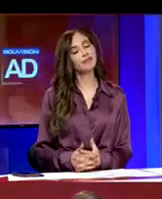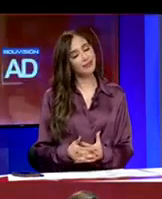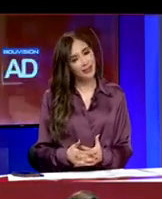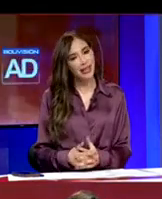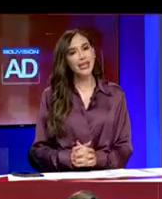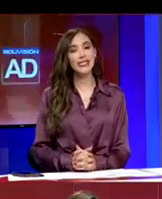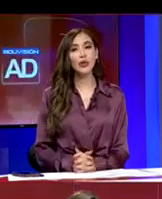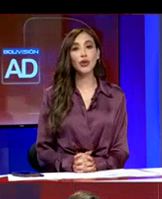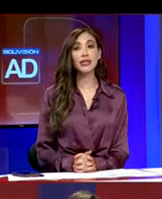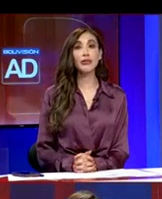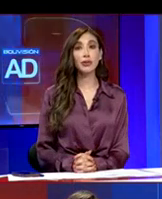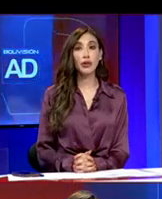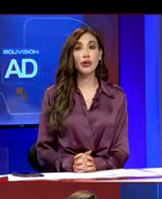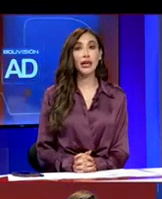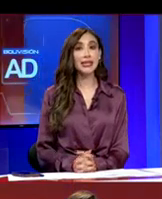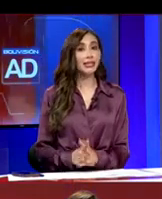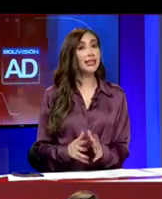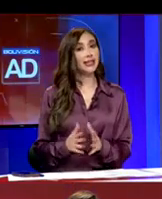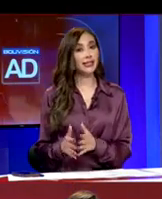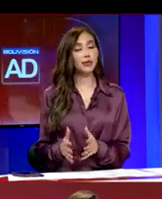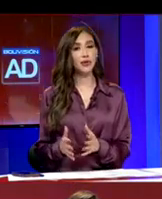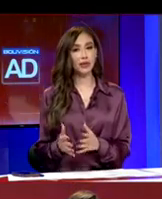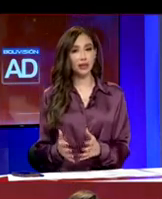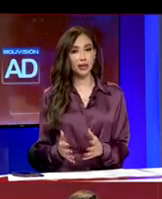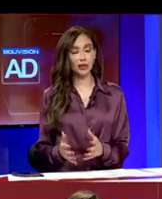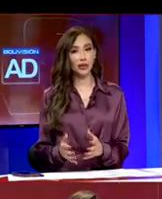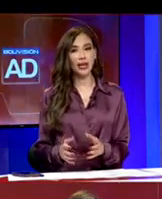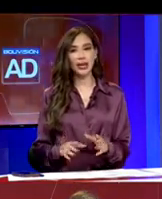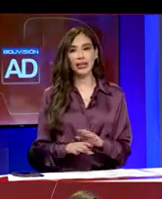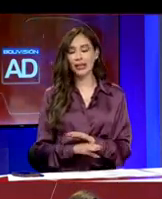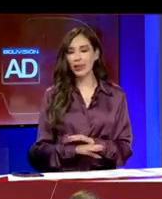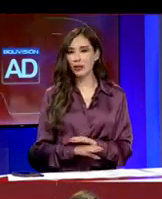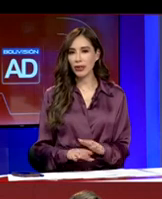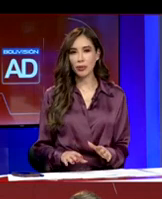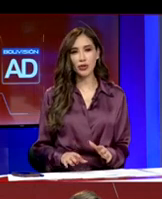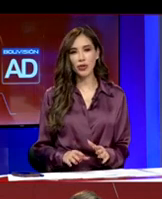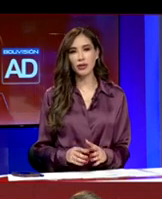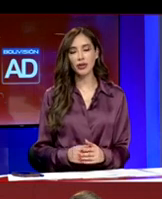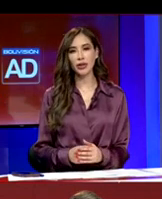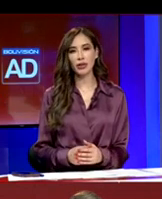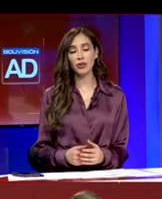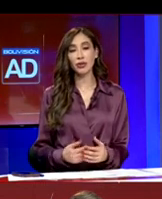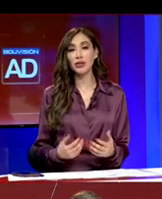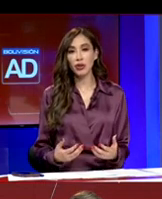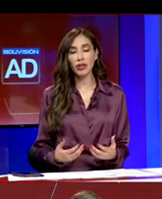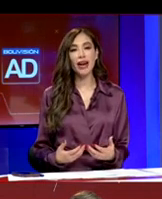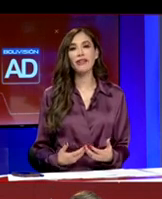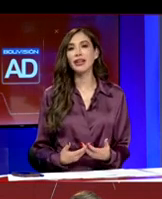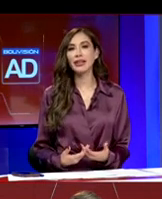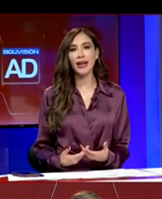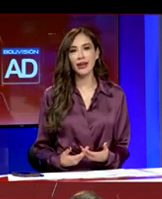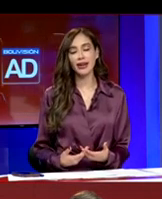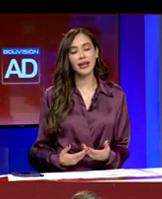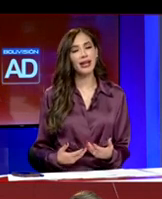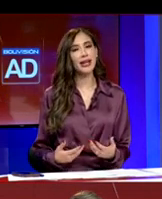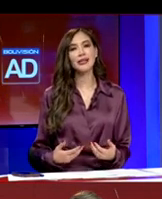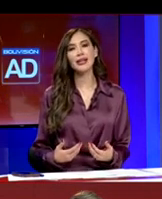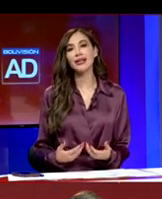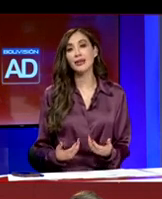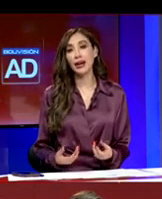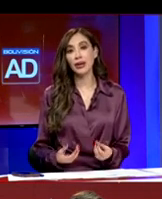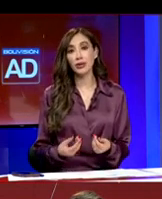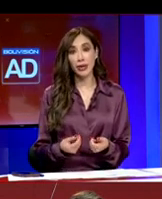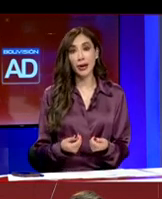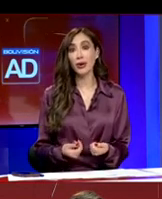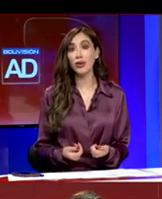ojito. Según lo que se ha informado, así tiene que ser el procedimiento. Sí. Él tenía el 90% de su visión afectada. Él quería